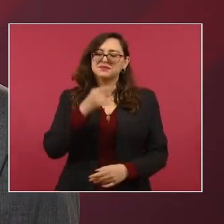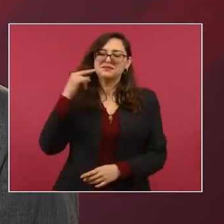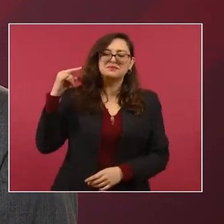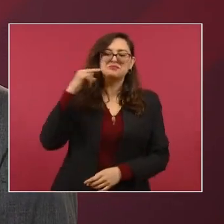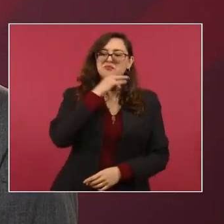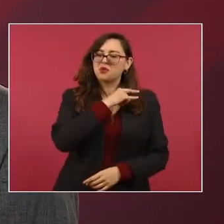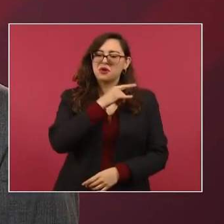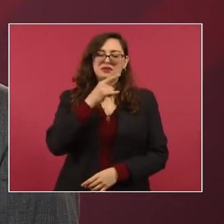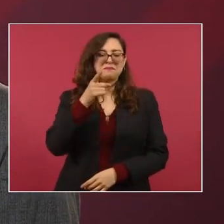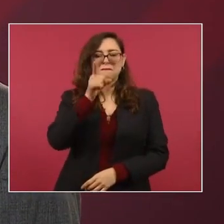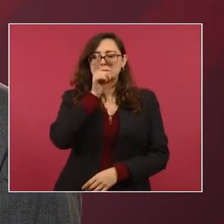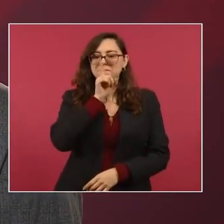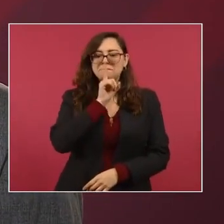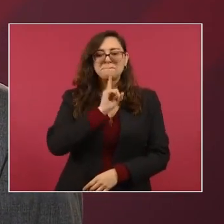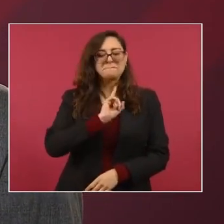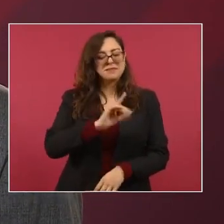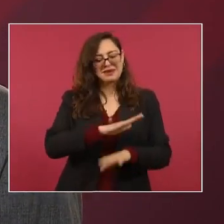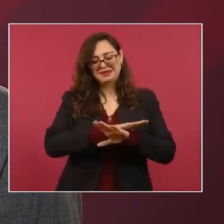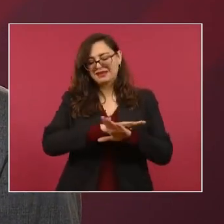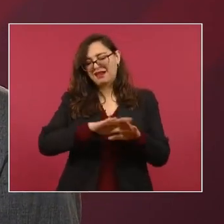farsa.